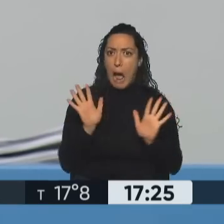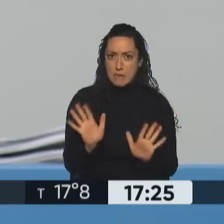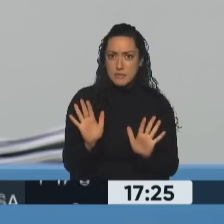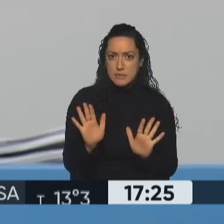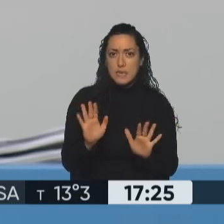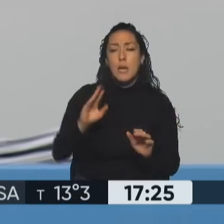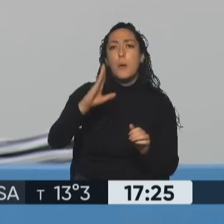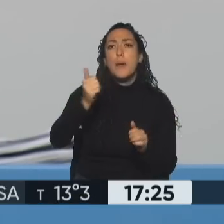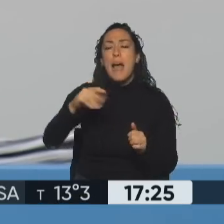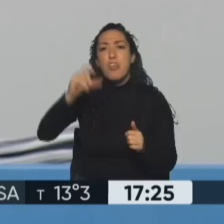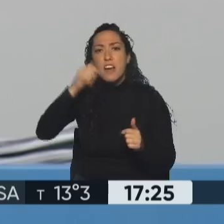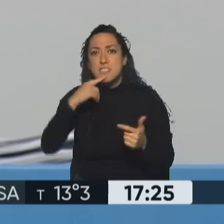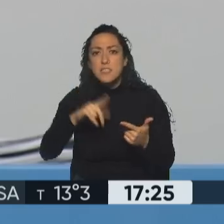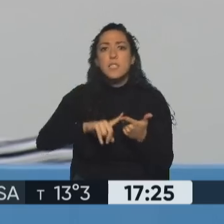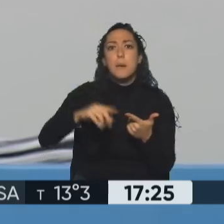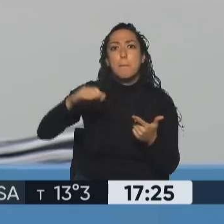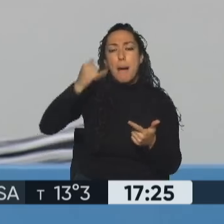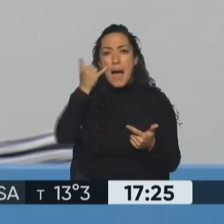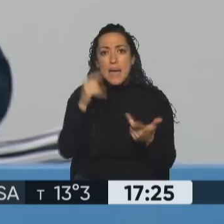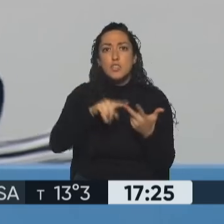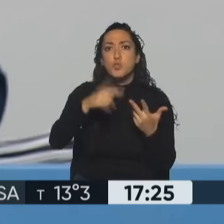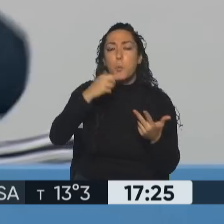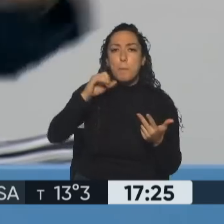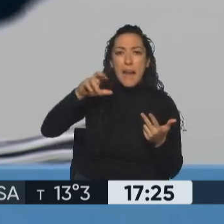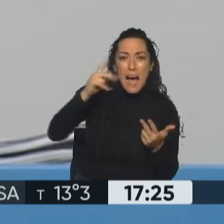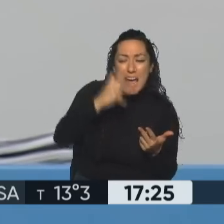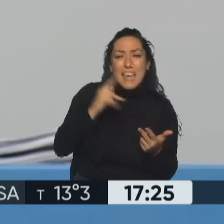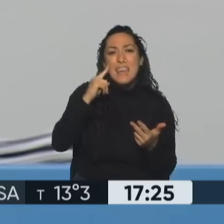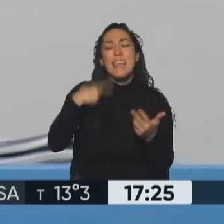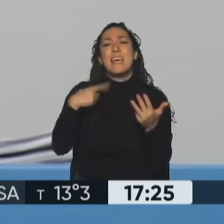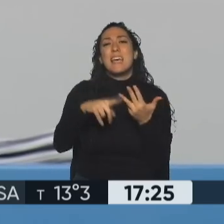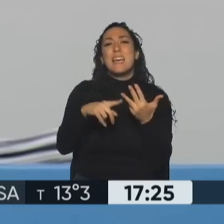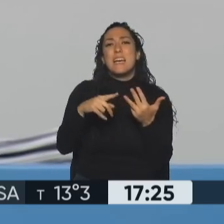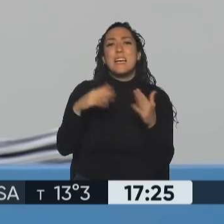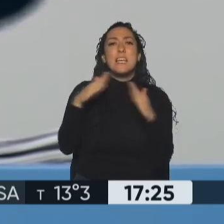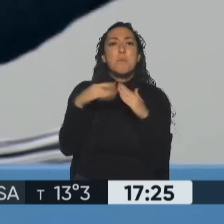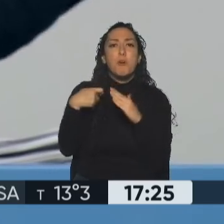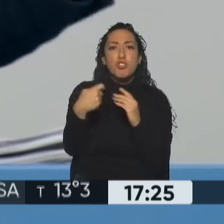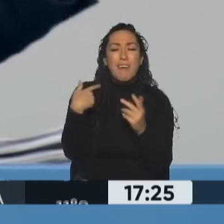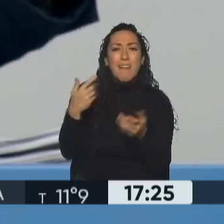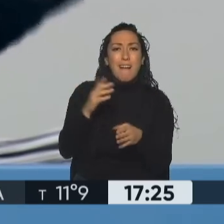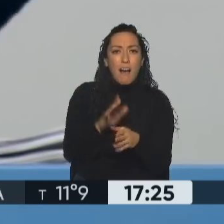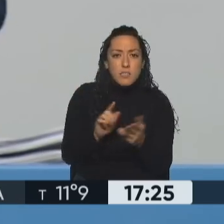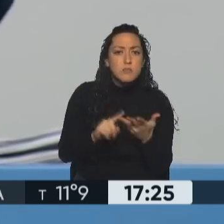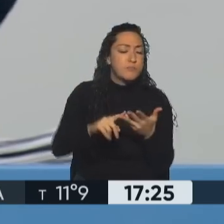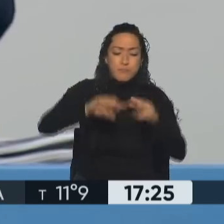Lehman Brothers, Fannie Mae, la subprime, las hipotecas, se vino todo